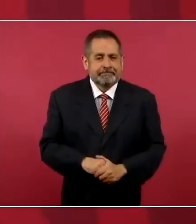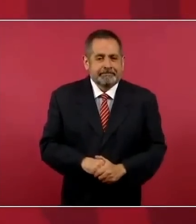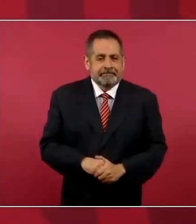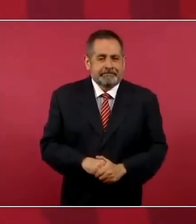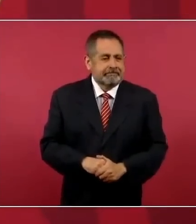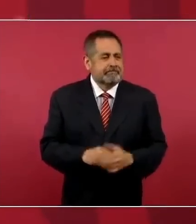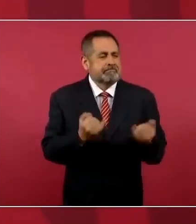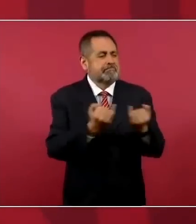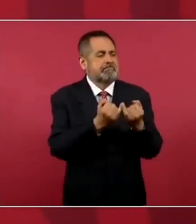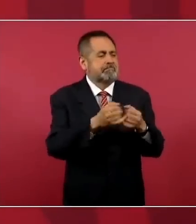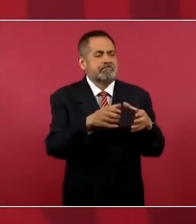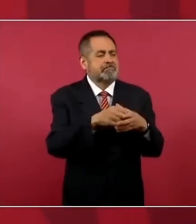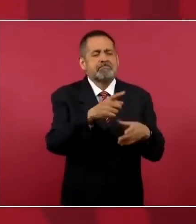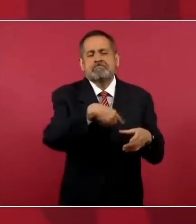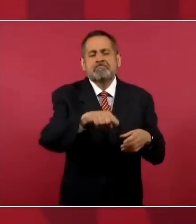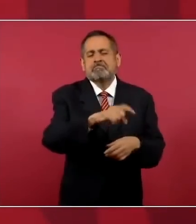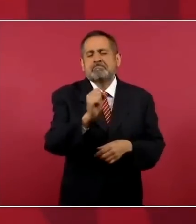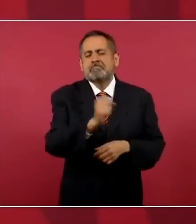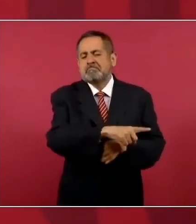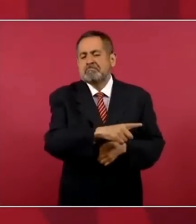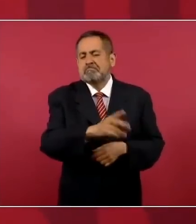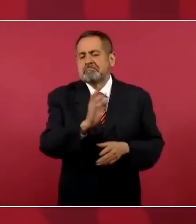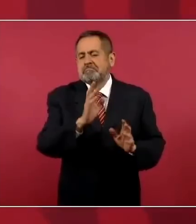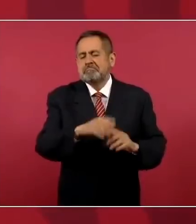están igual,